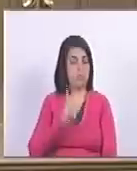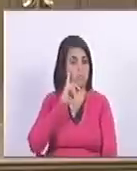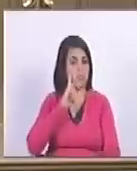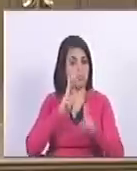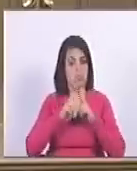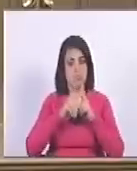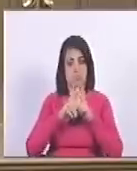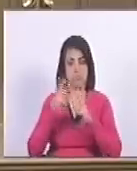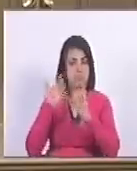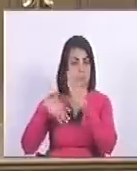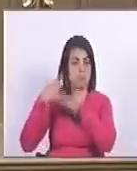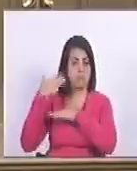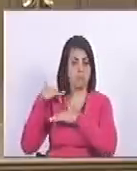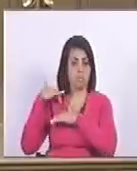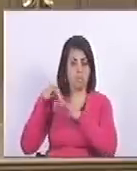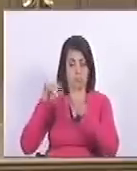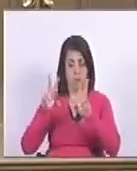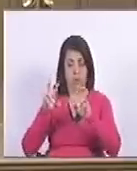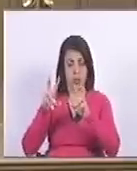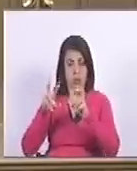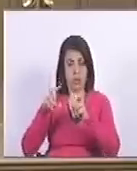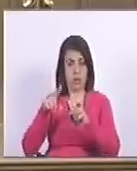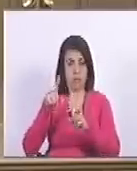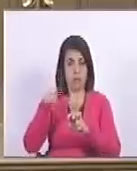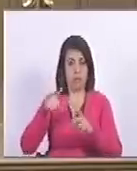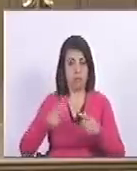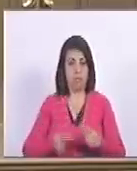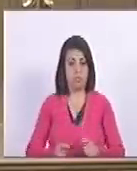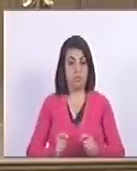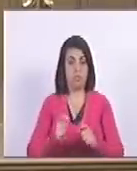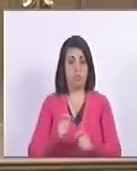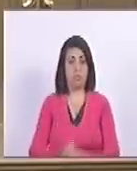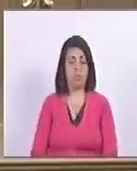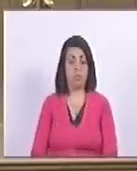desconociendo su pasado reciente y tratando